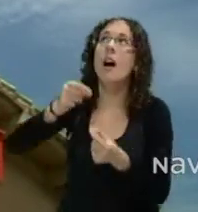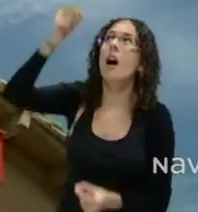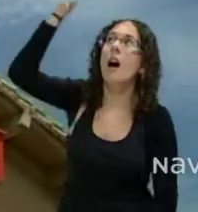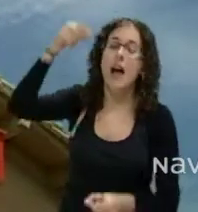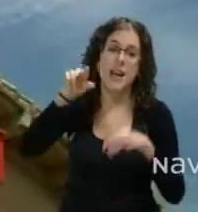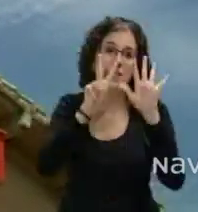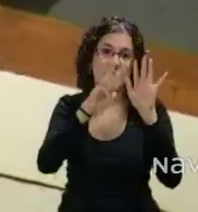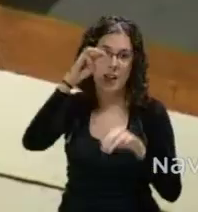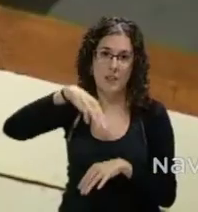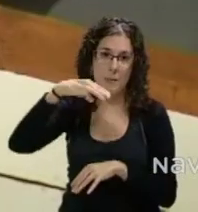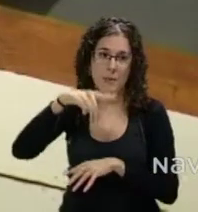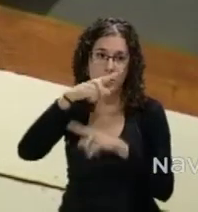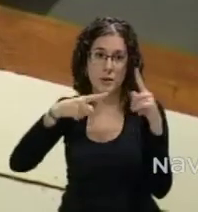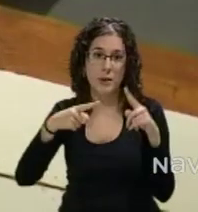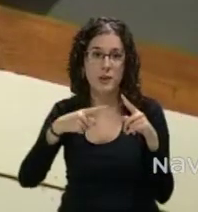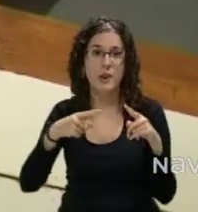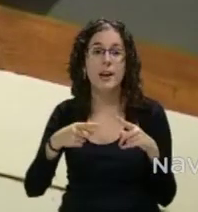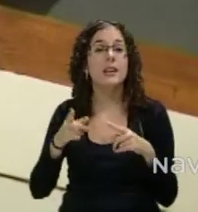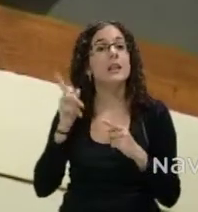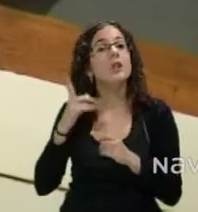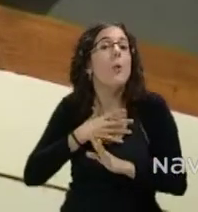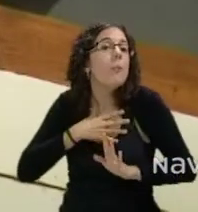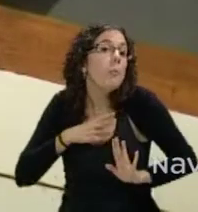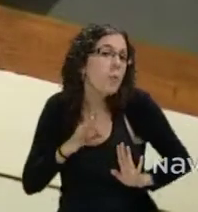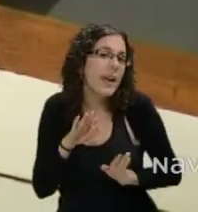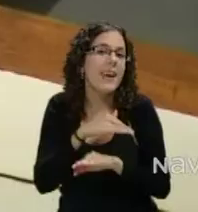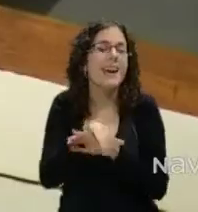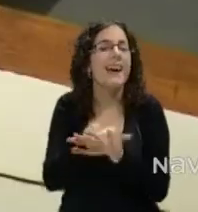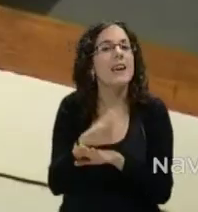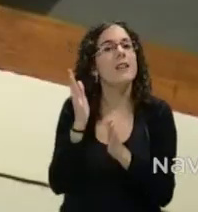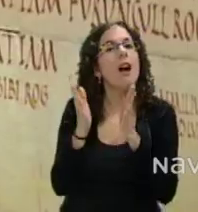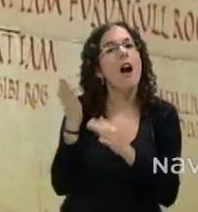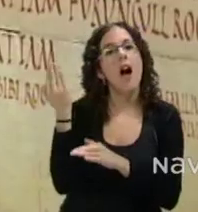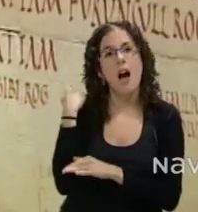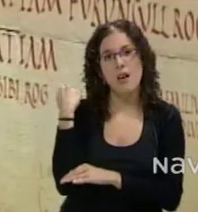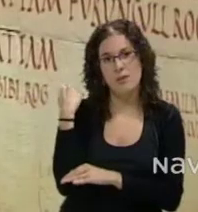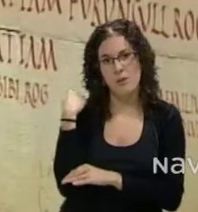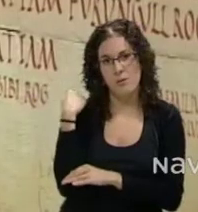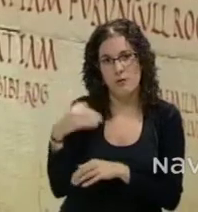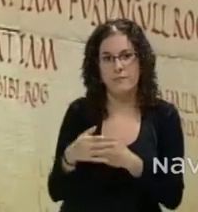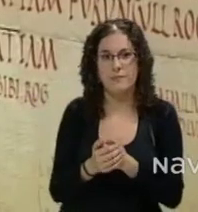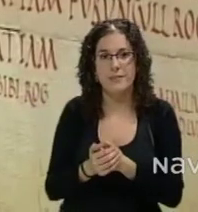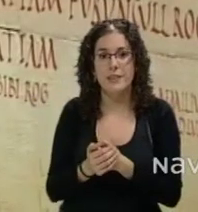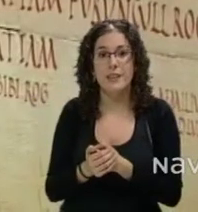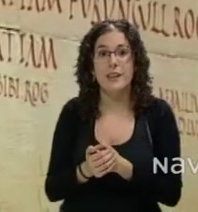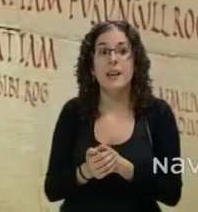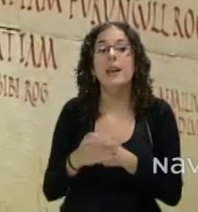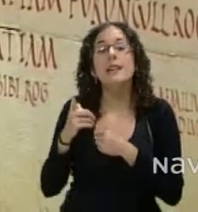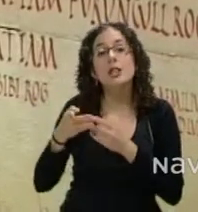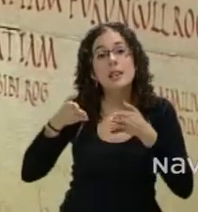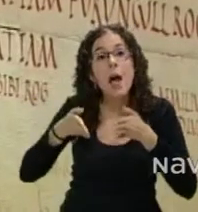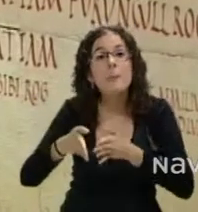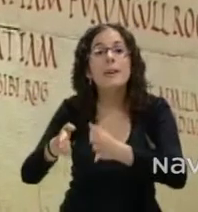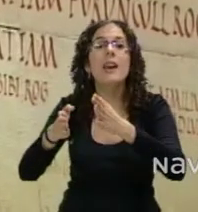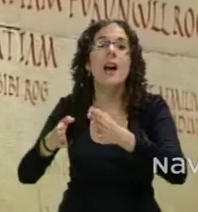de las fachadas o una de las calles, vamos a decir así, del antiguo Andelos. Está inspirada en la Vía de la Abundancia de